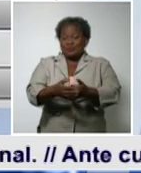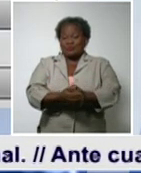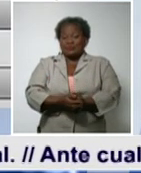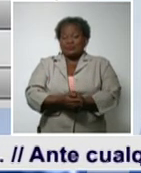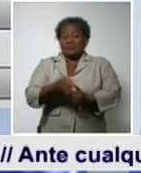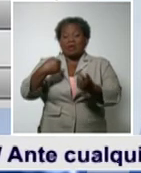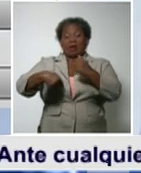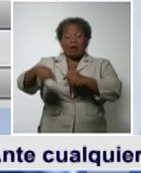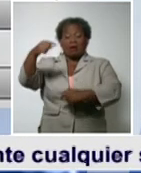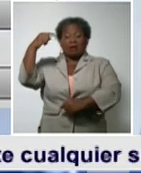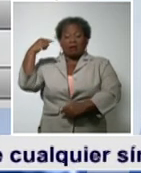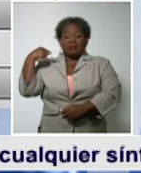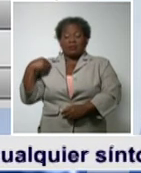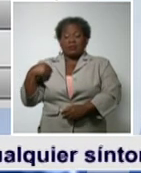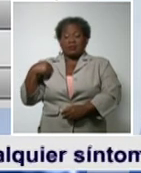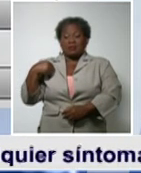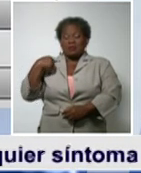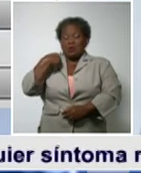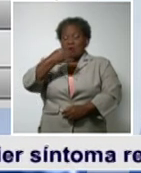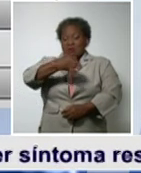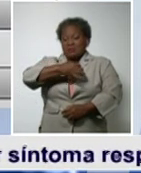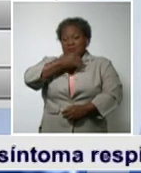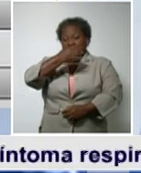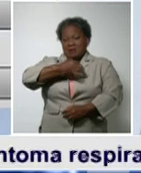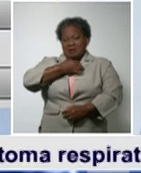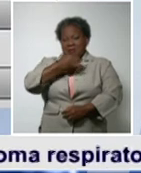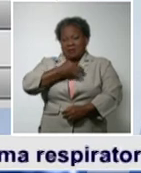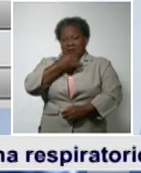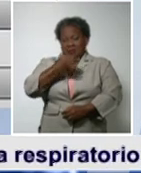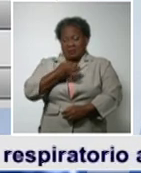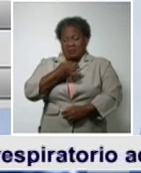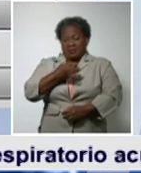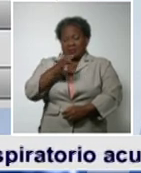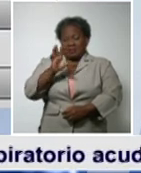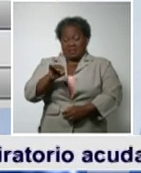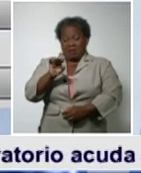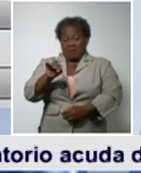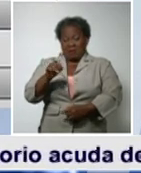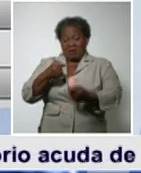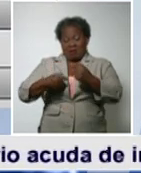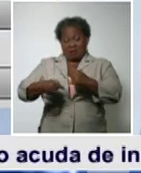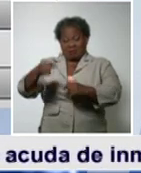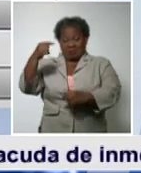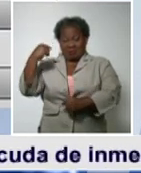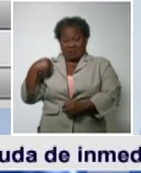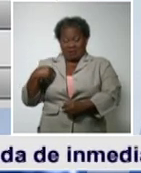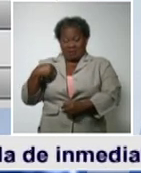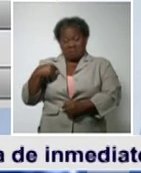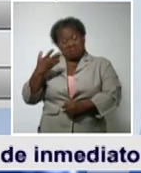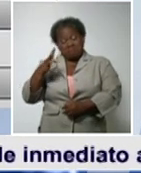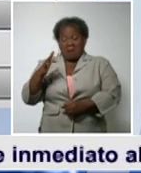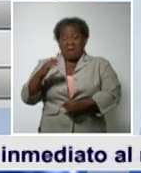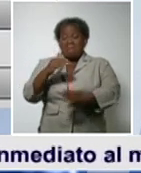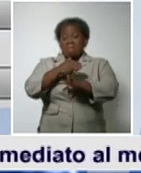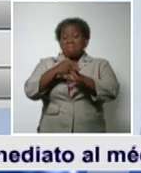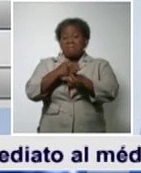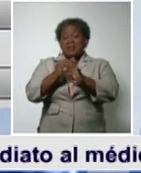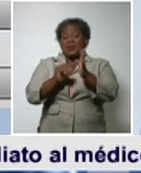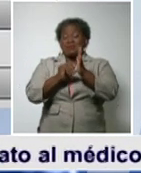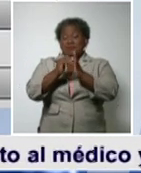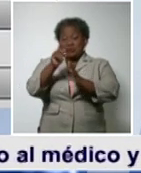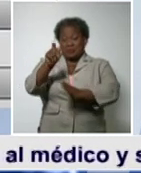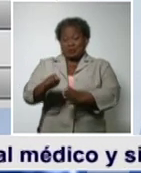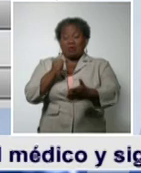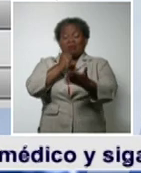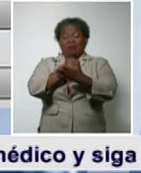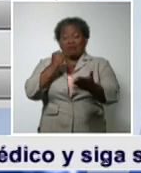Ayer, por eso yo te decía, ¿no? Se habla de eso, pero ayer nuevamente casi 500,000 de casos se confirmaron en un día.